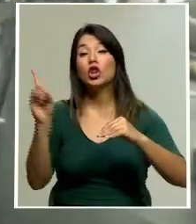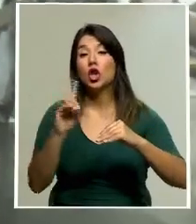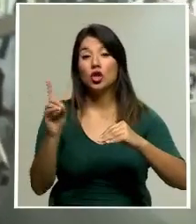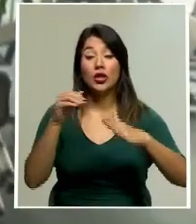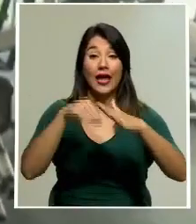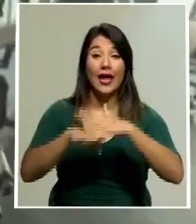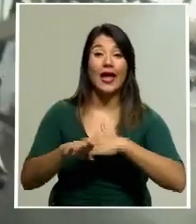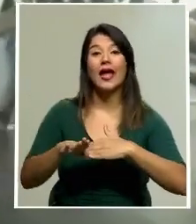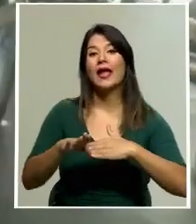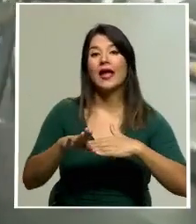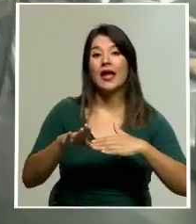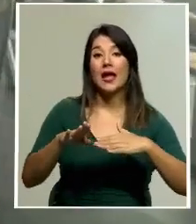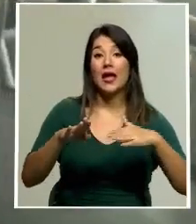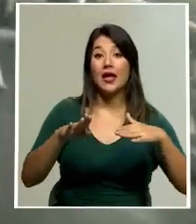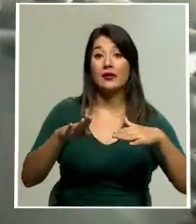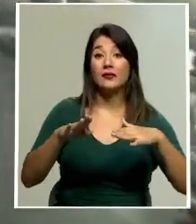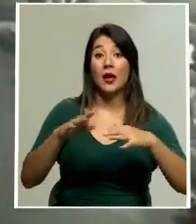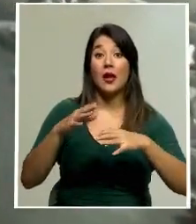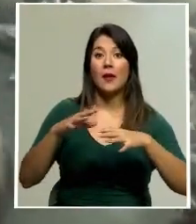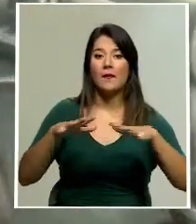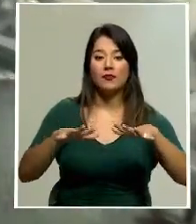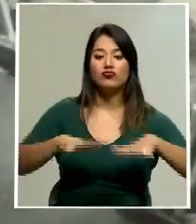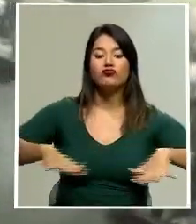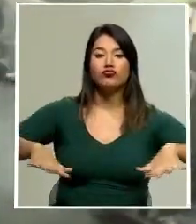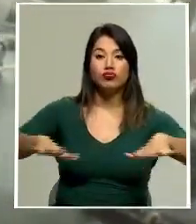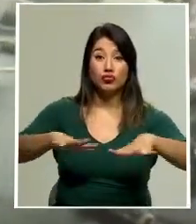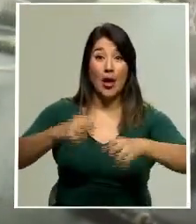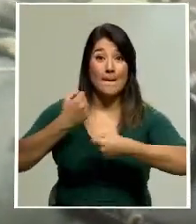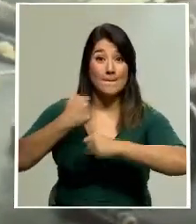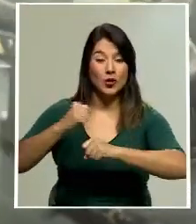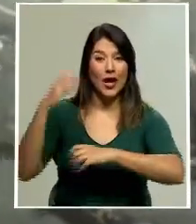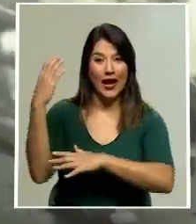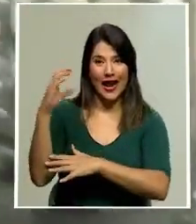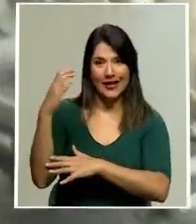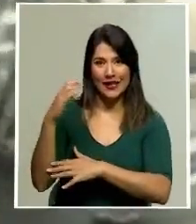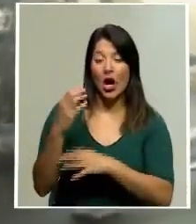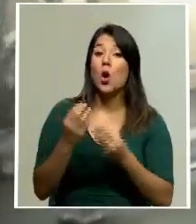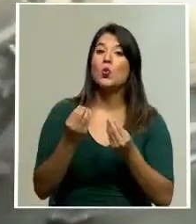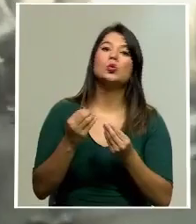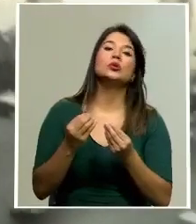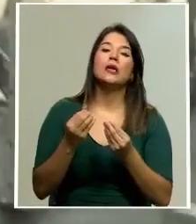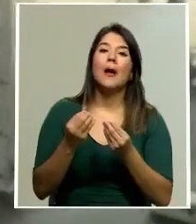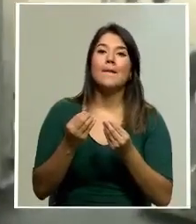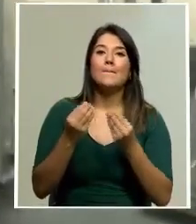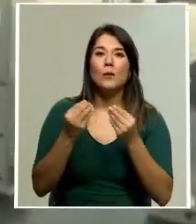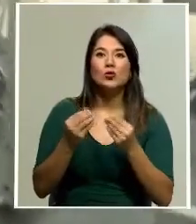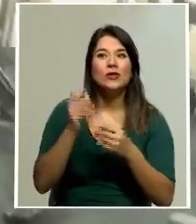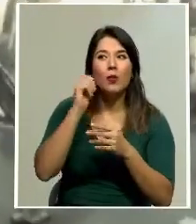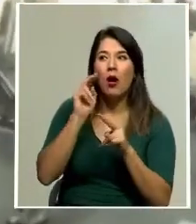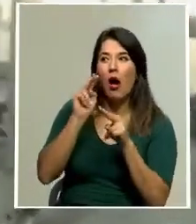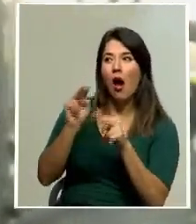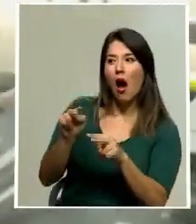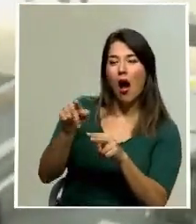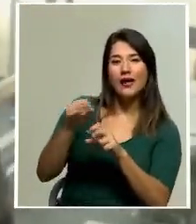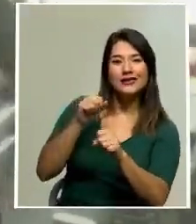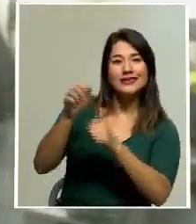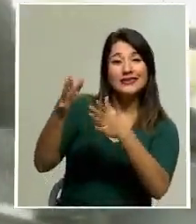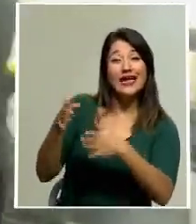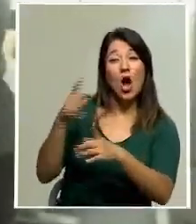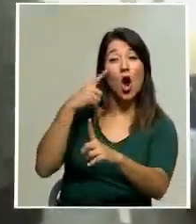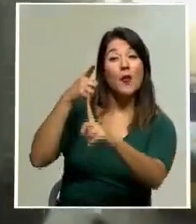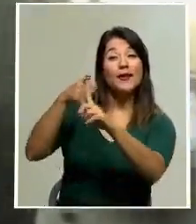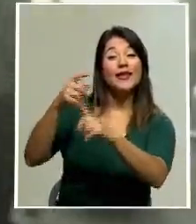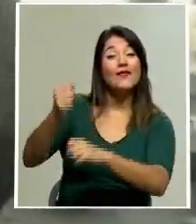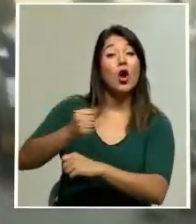Anfiteatro Municipal de Cartago. Muchas mujeres son inspiración para esta pugilista en su nuevo objetivo de ser campeona mundial